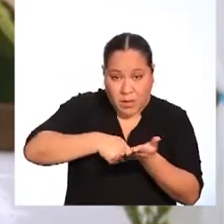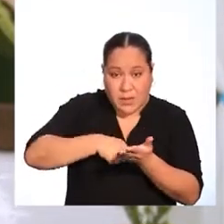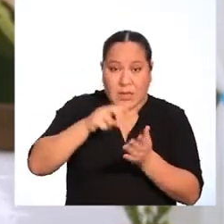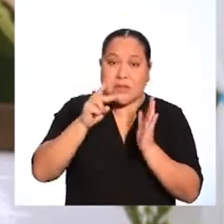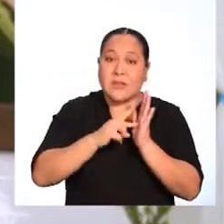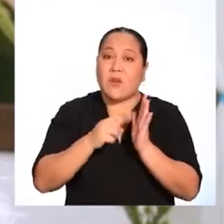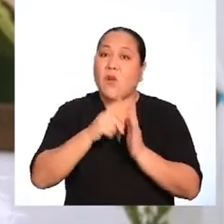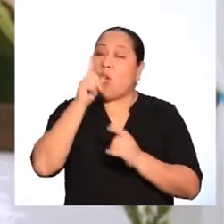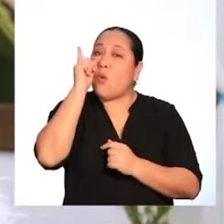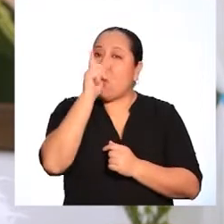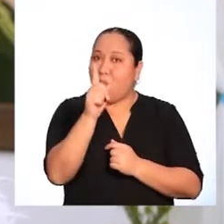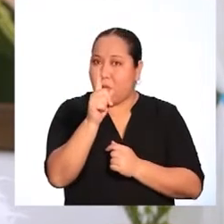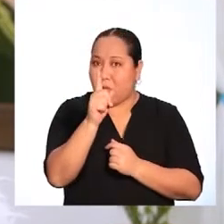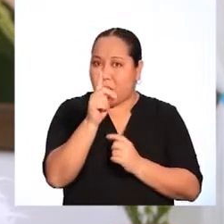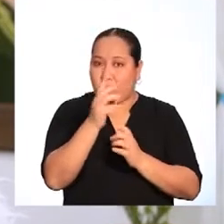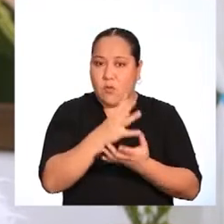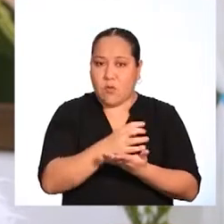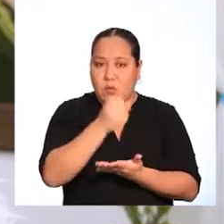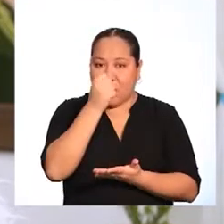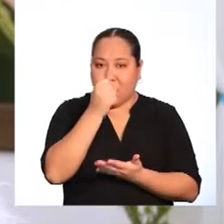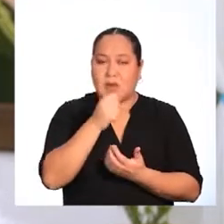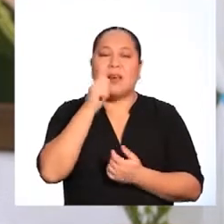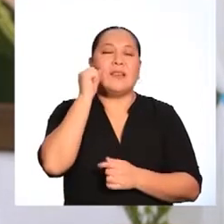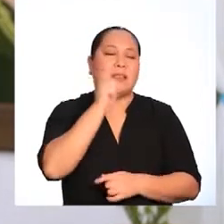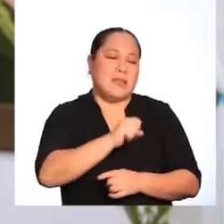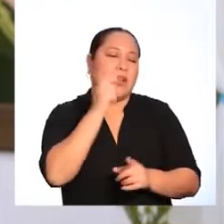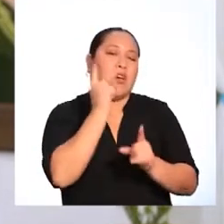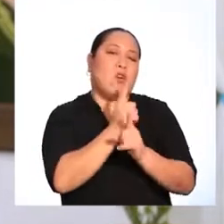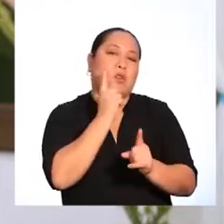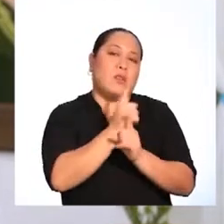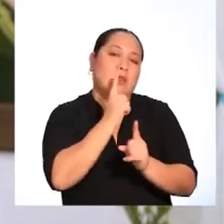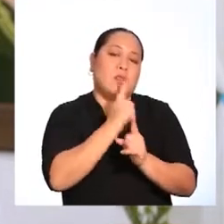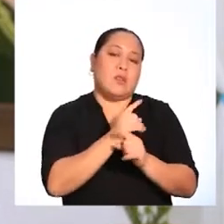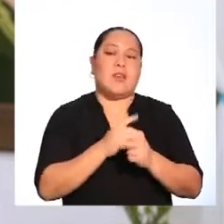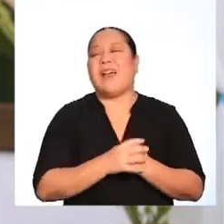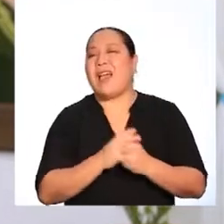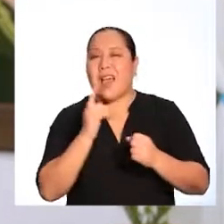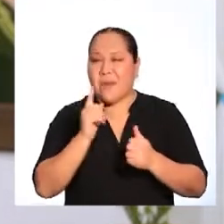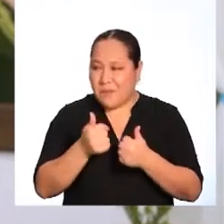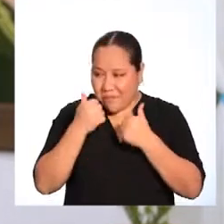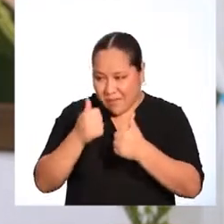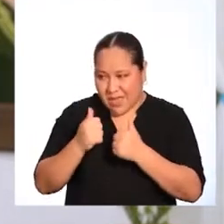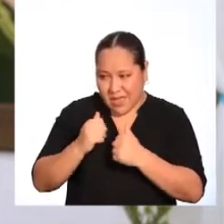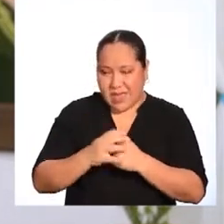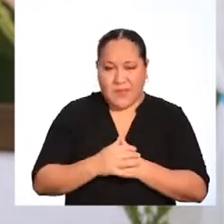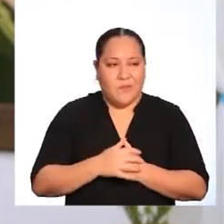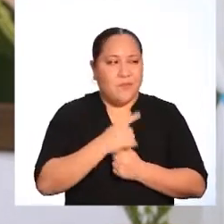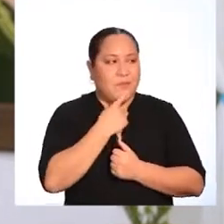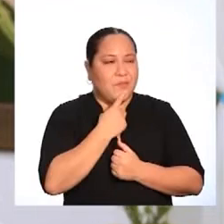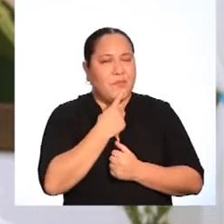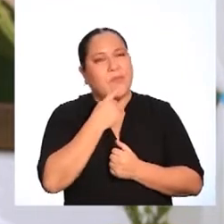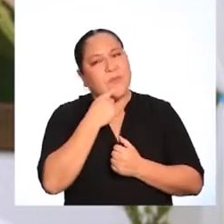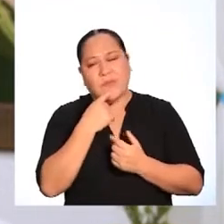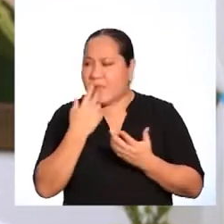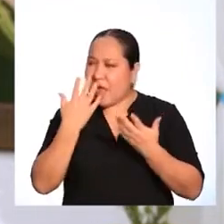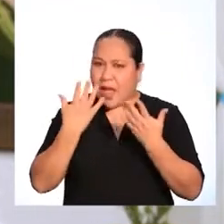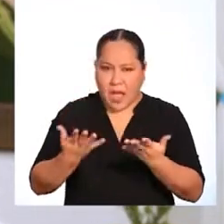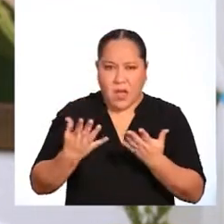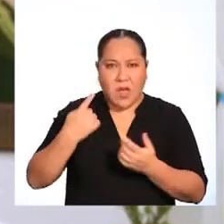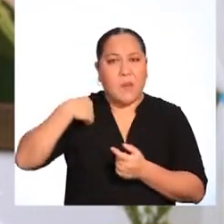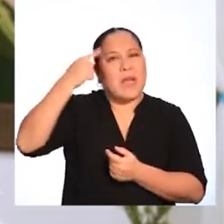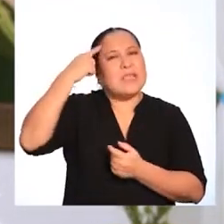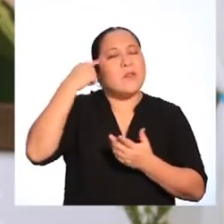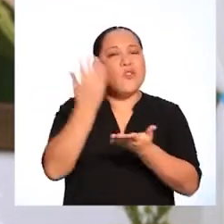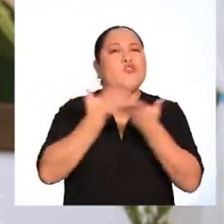significa que ya tenemos una botella exactamente bien entonces ahora